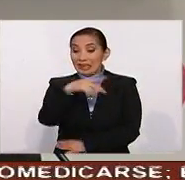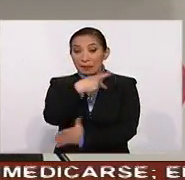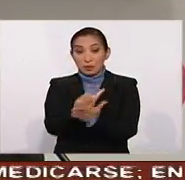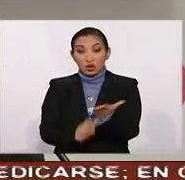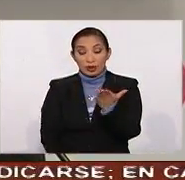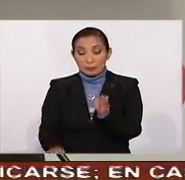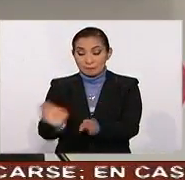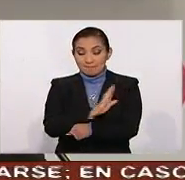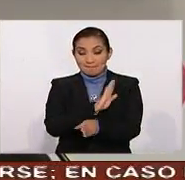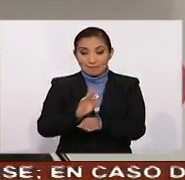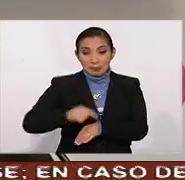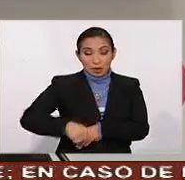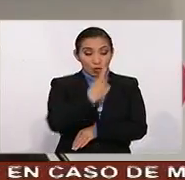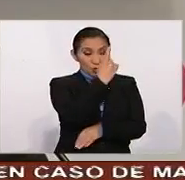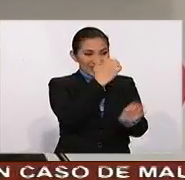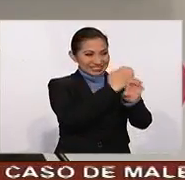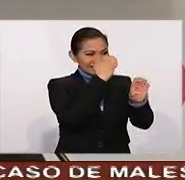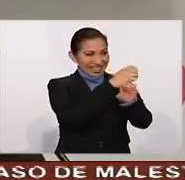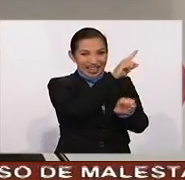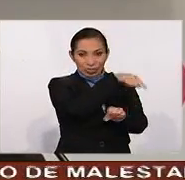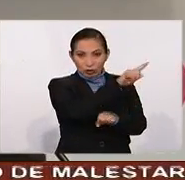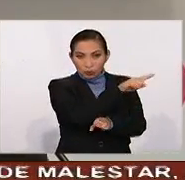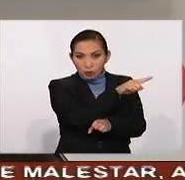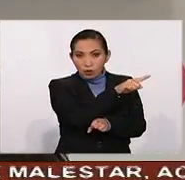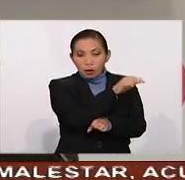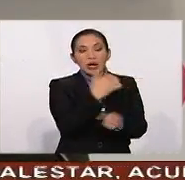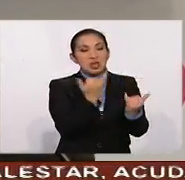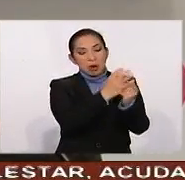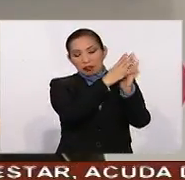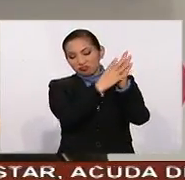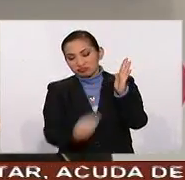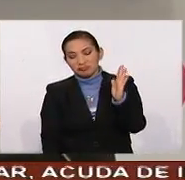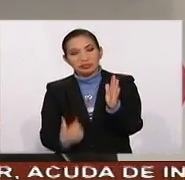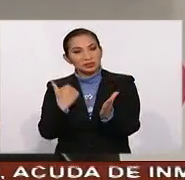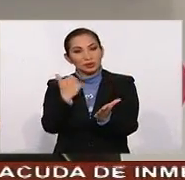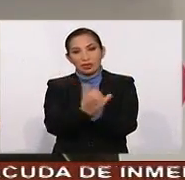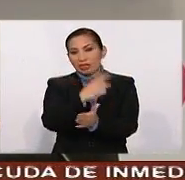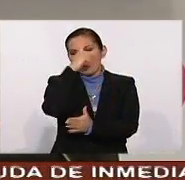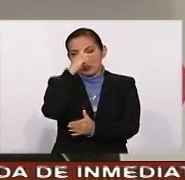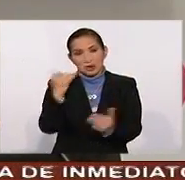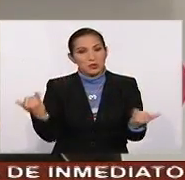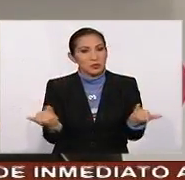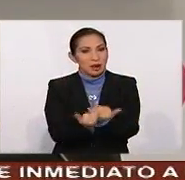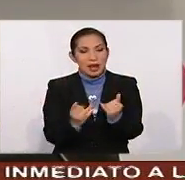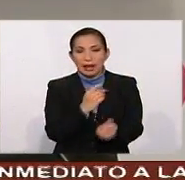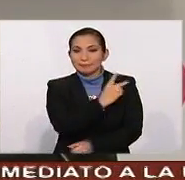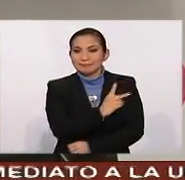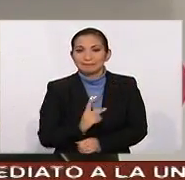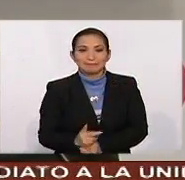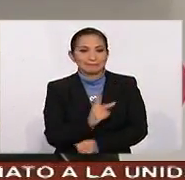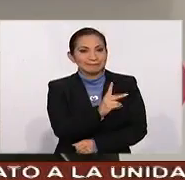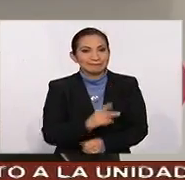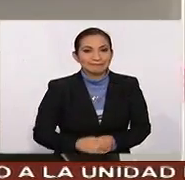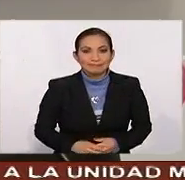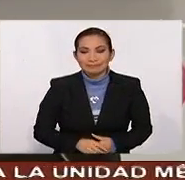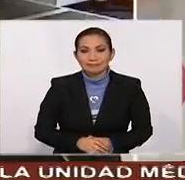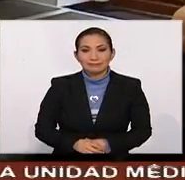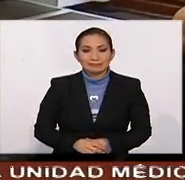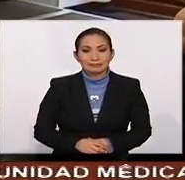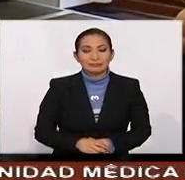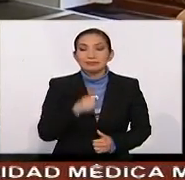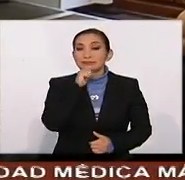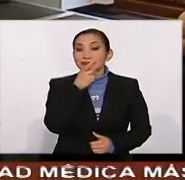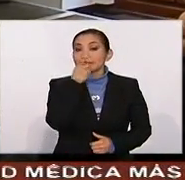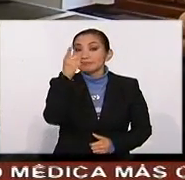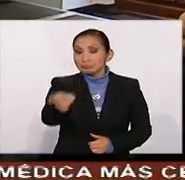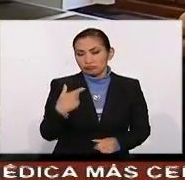pueda beneficiar a un estado, hoy con esta reforma tendrá que beneficiar también a la Ciudad de México. También